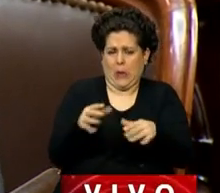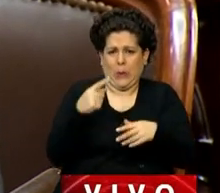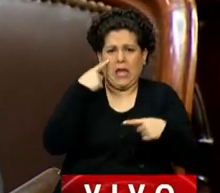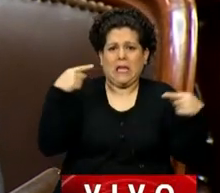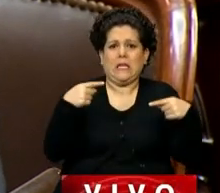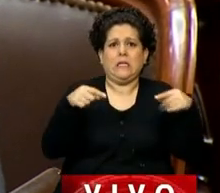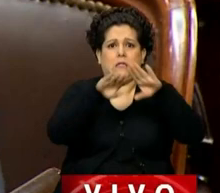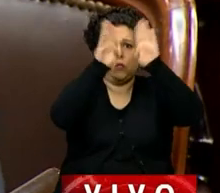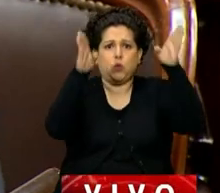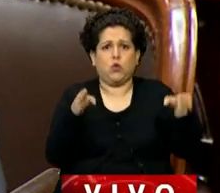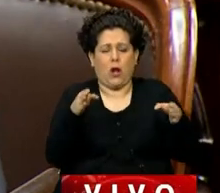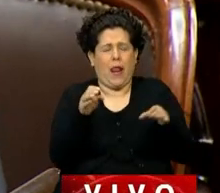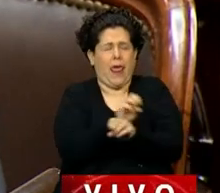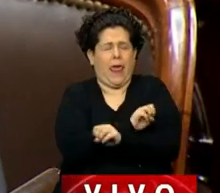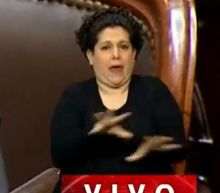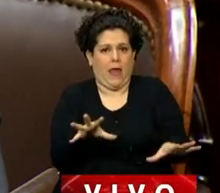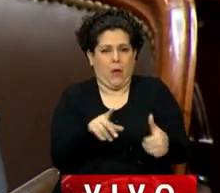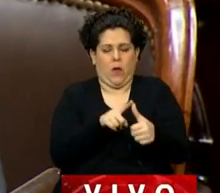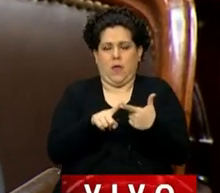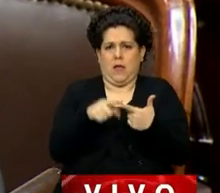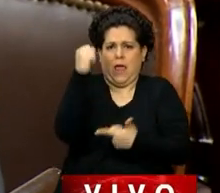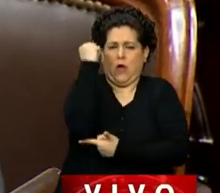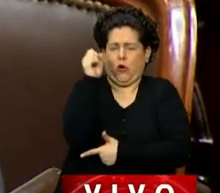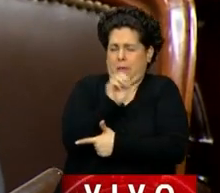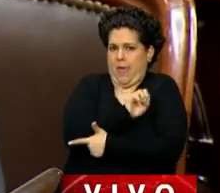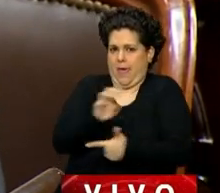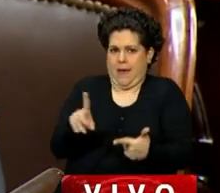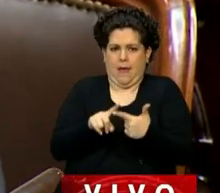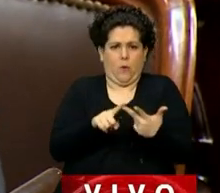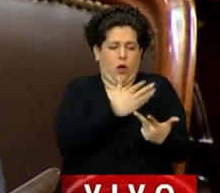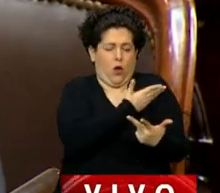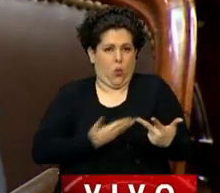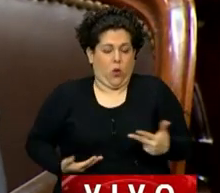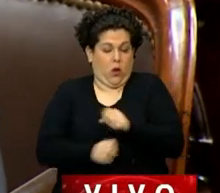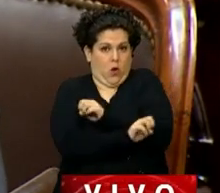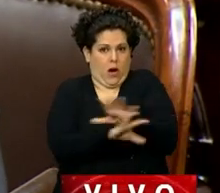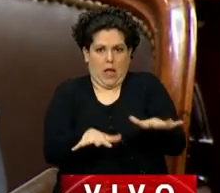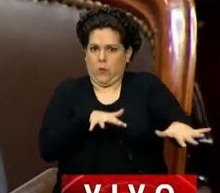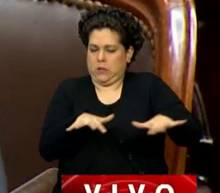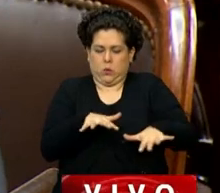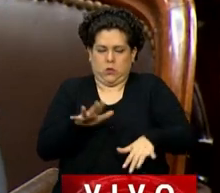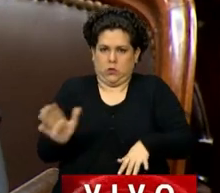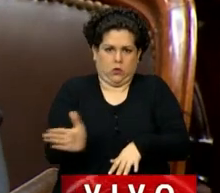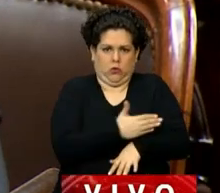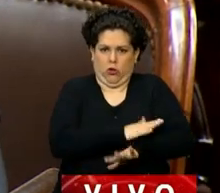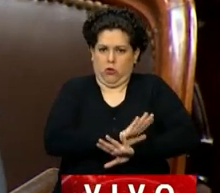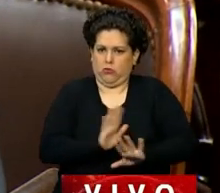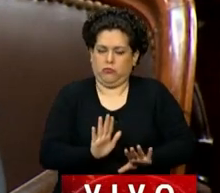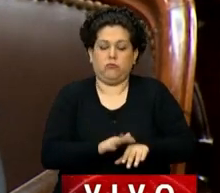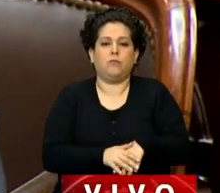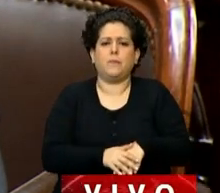institucional, política y económica que está atravesando la Argentina en este momento. Hace